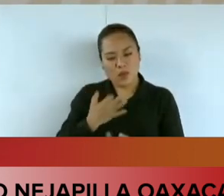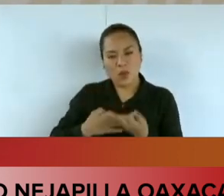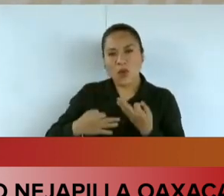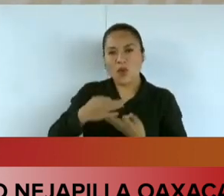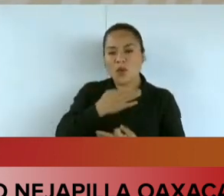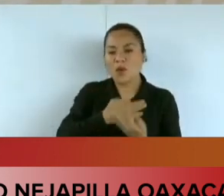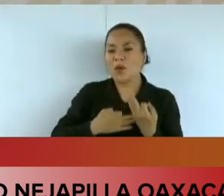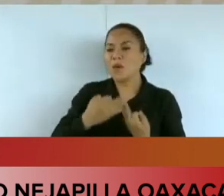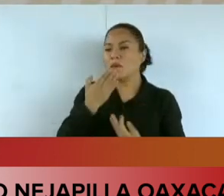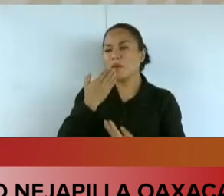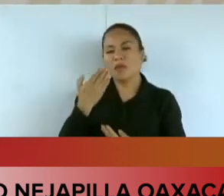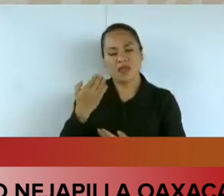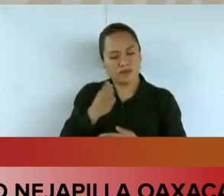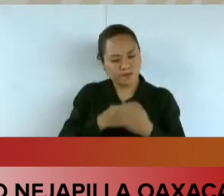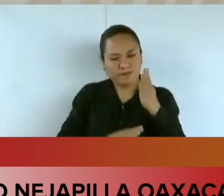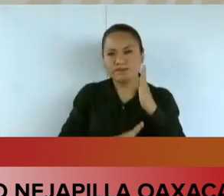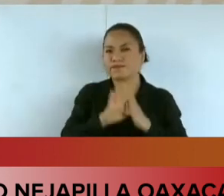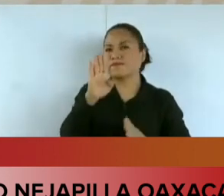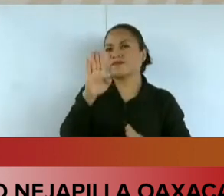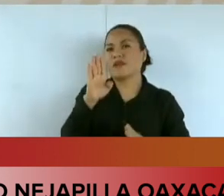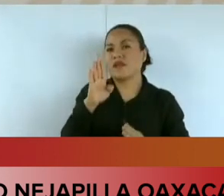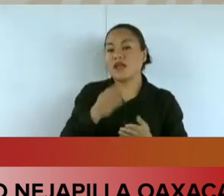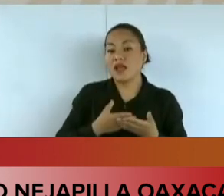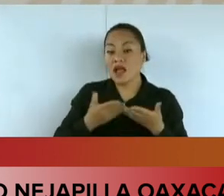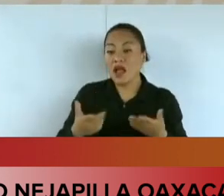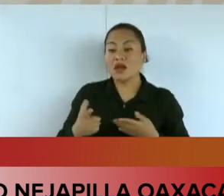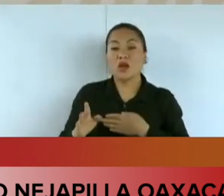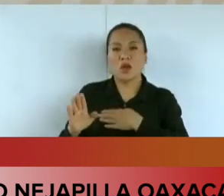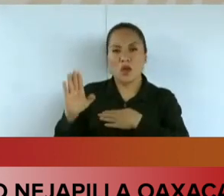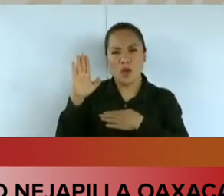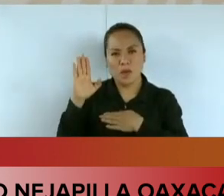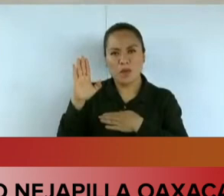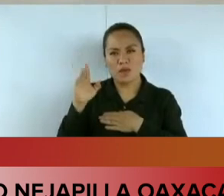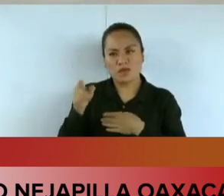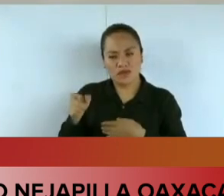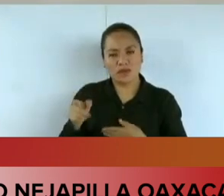el mejor de los éxitos en este compromiso de